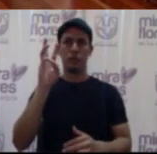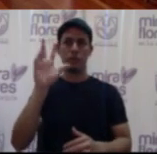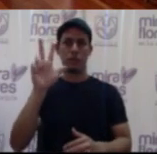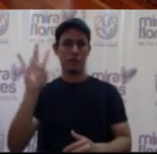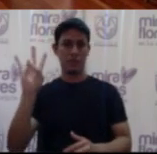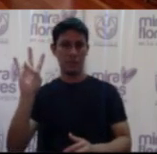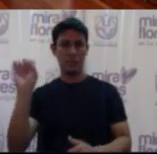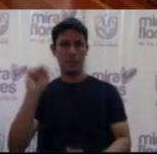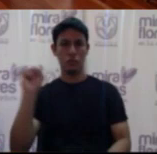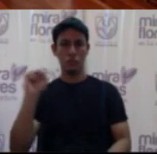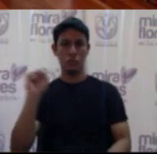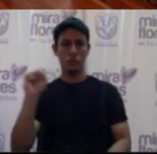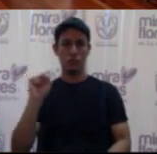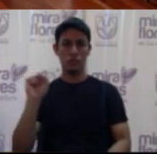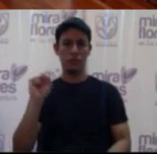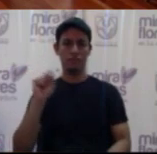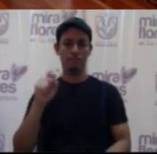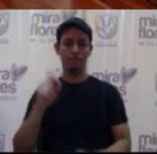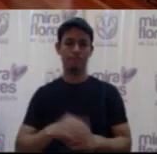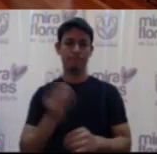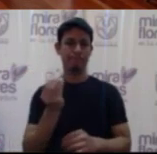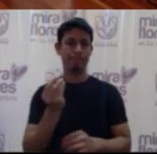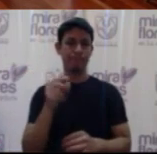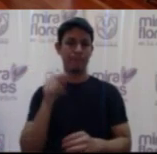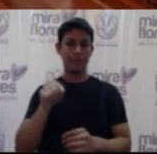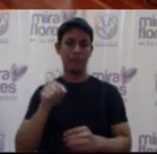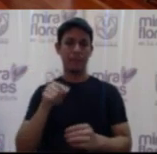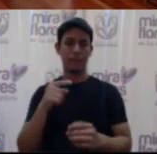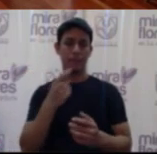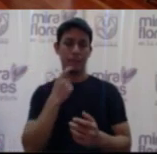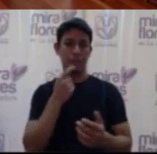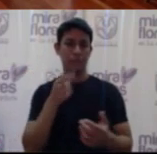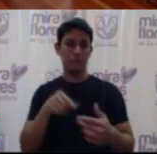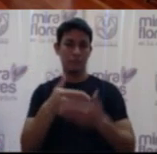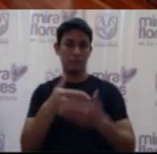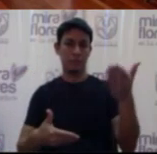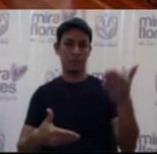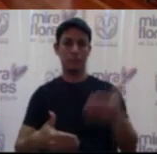1.962.937 soles, según las características que se detallan en el acuerdo.